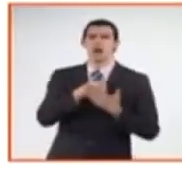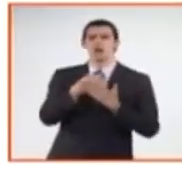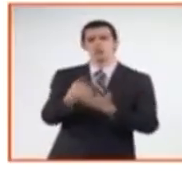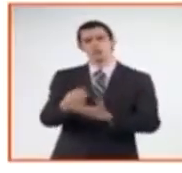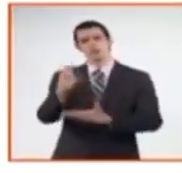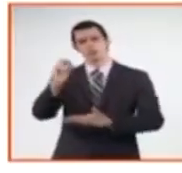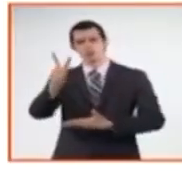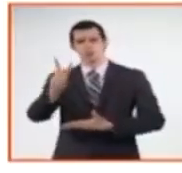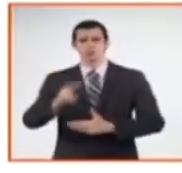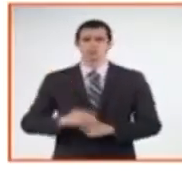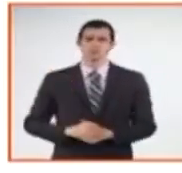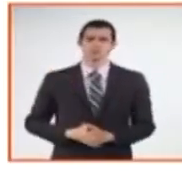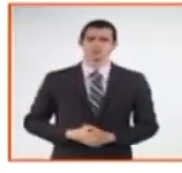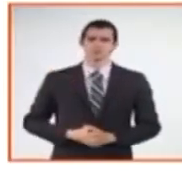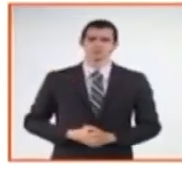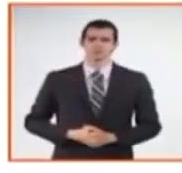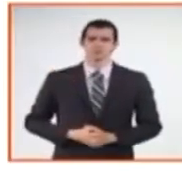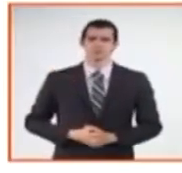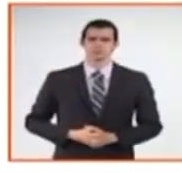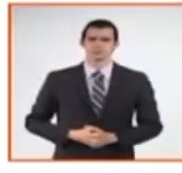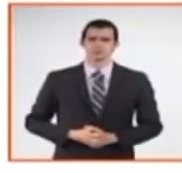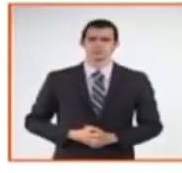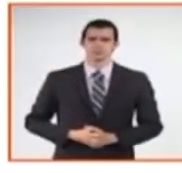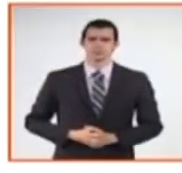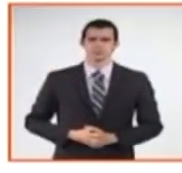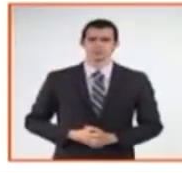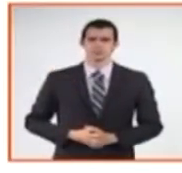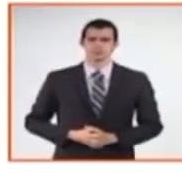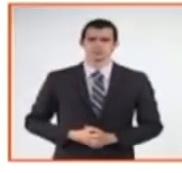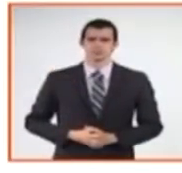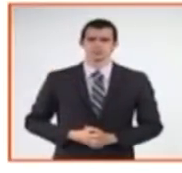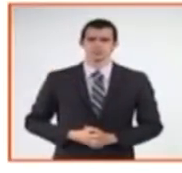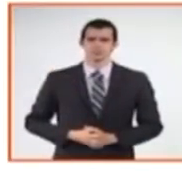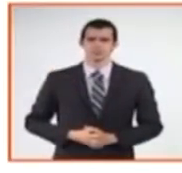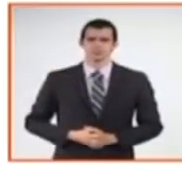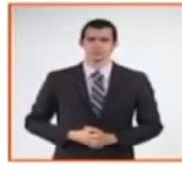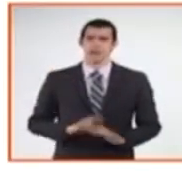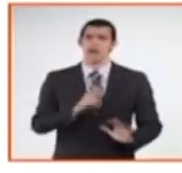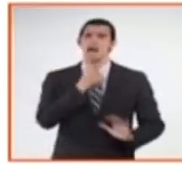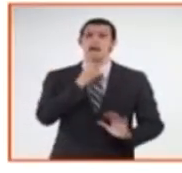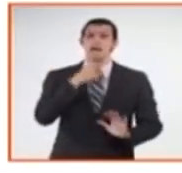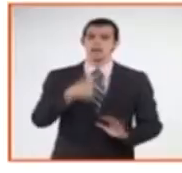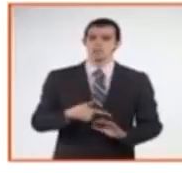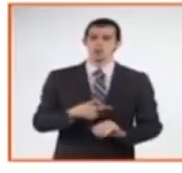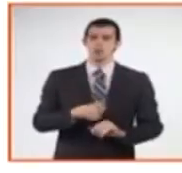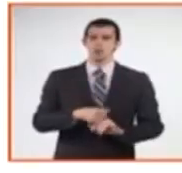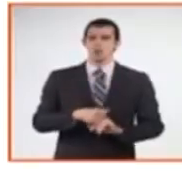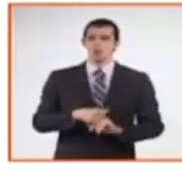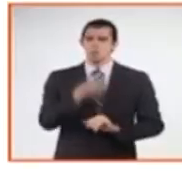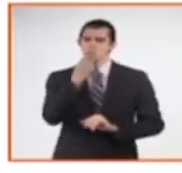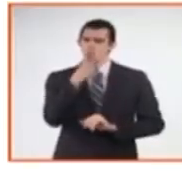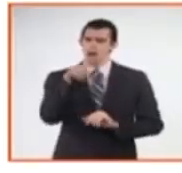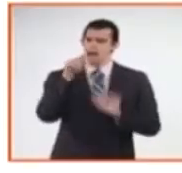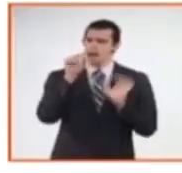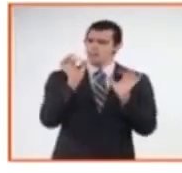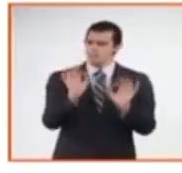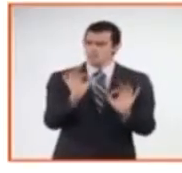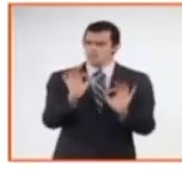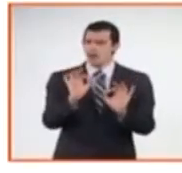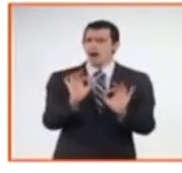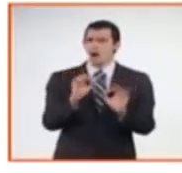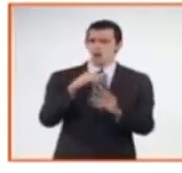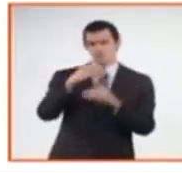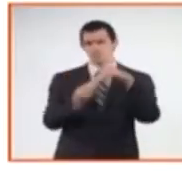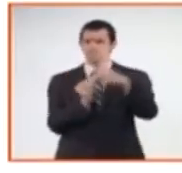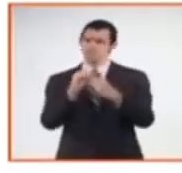soberana cerdo tenemos pensado utilizarla como refuerzo de otras vacunas o sea de las vacunas existentes astrazéneca